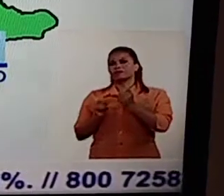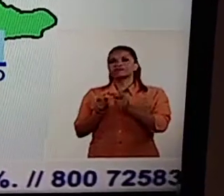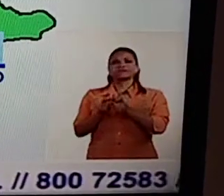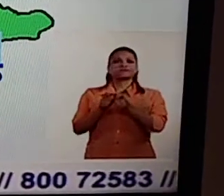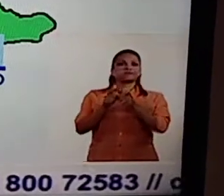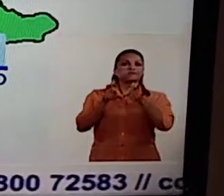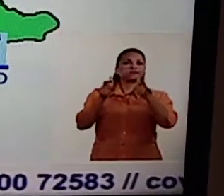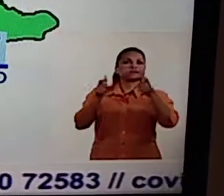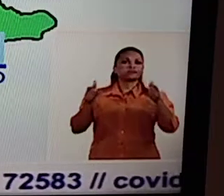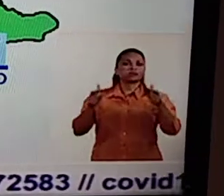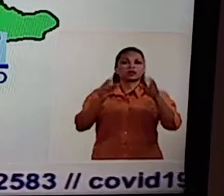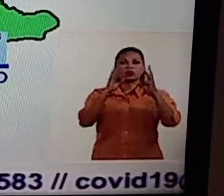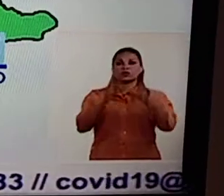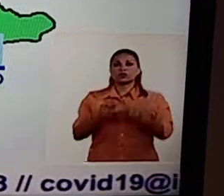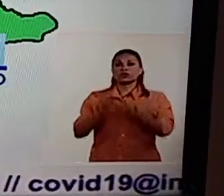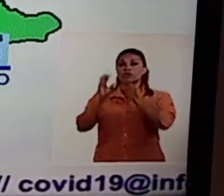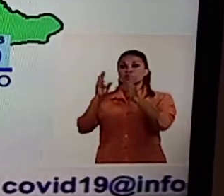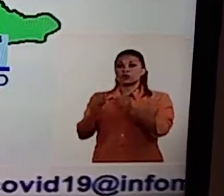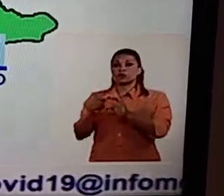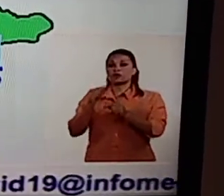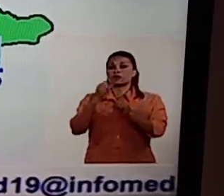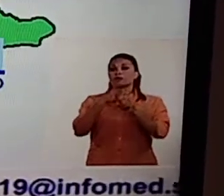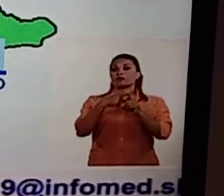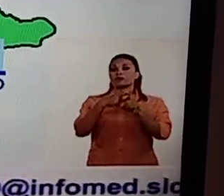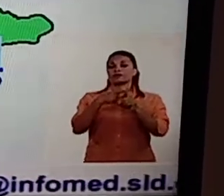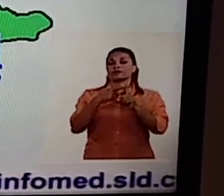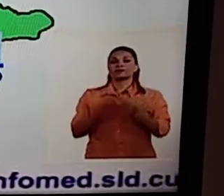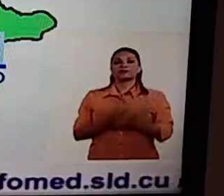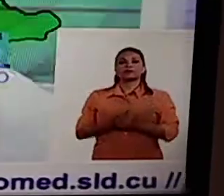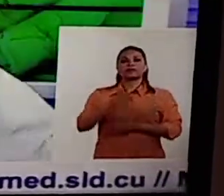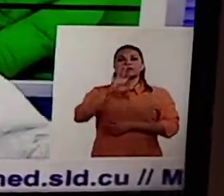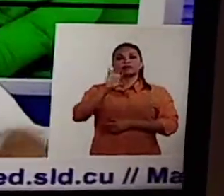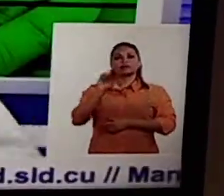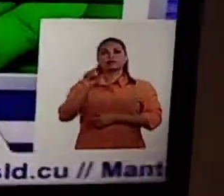número de casos. El 50,8% de los diagnosticados